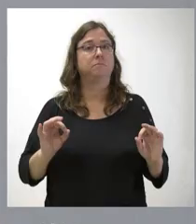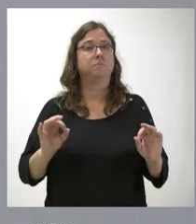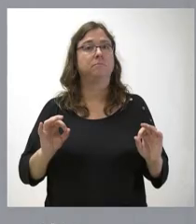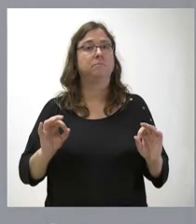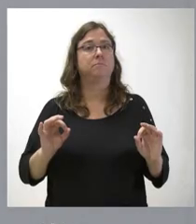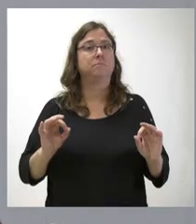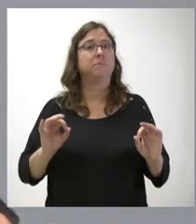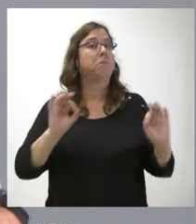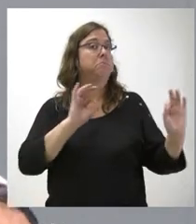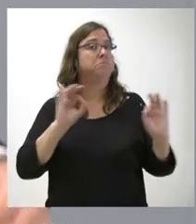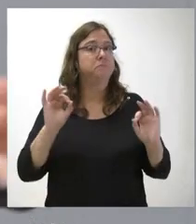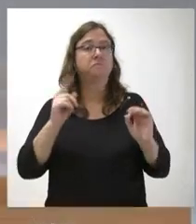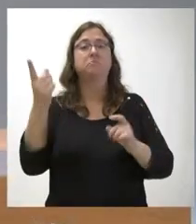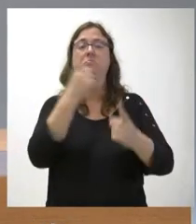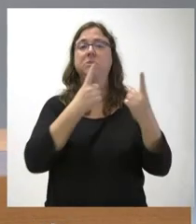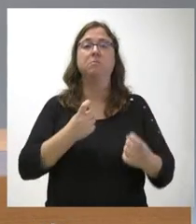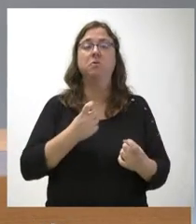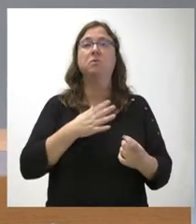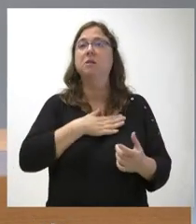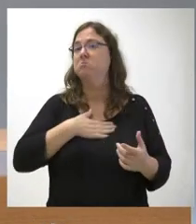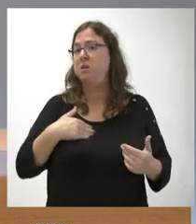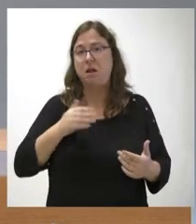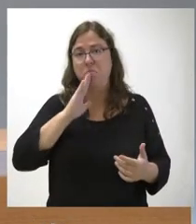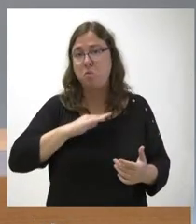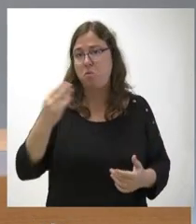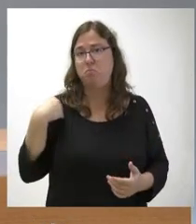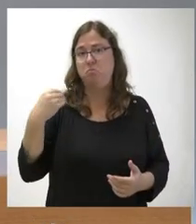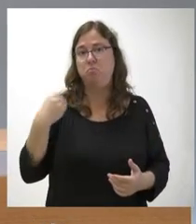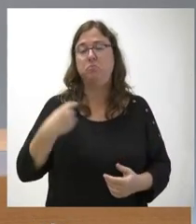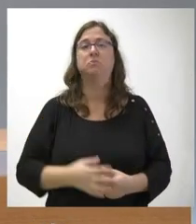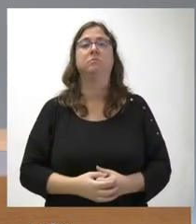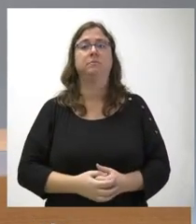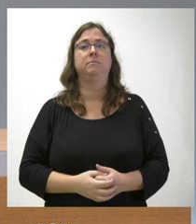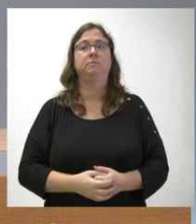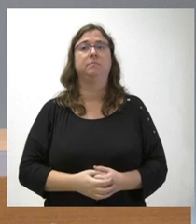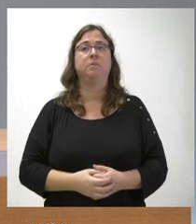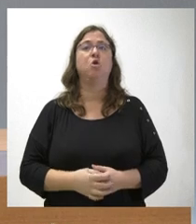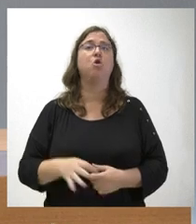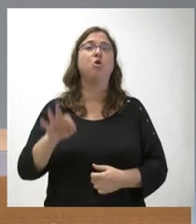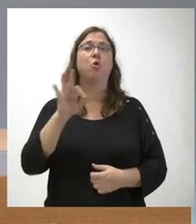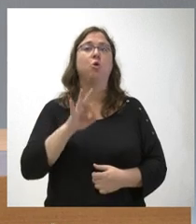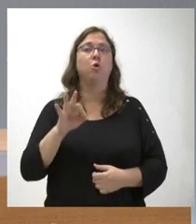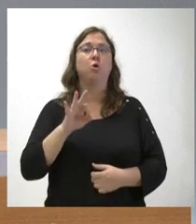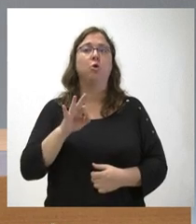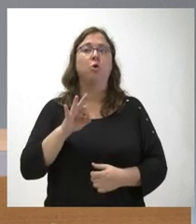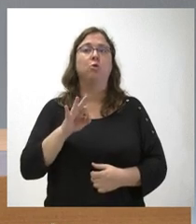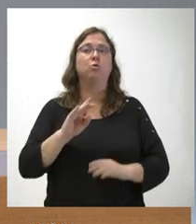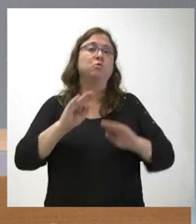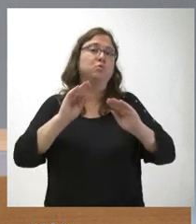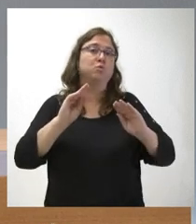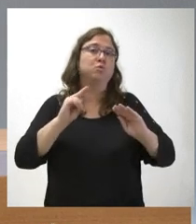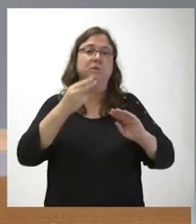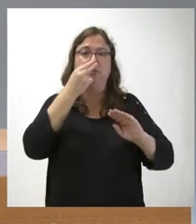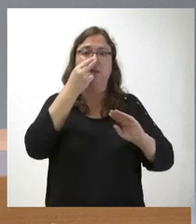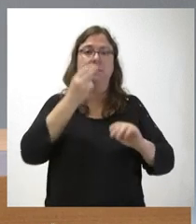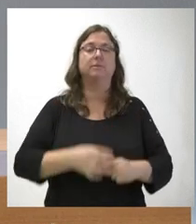quedo a la espera de sus preguntas las que estimen oportuno formular o aquella que resulte de su de su